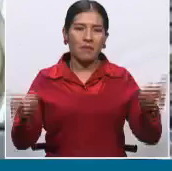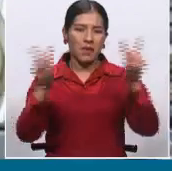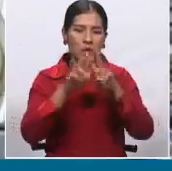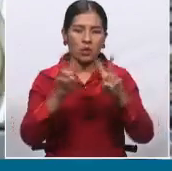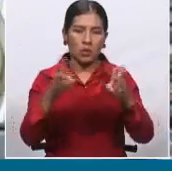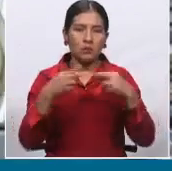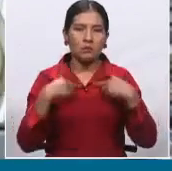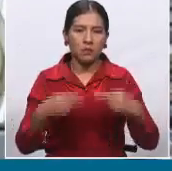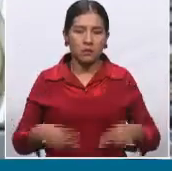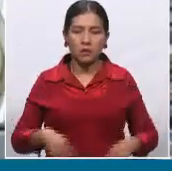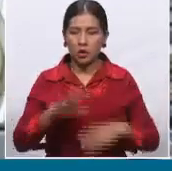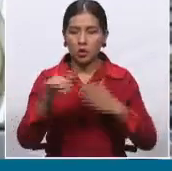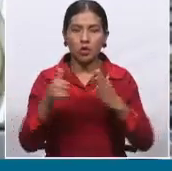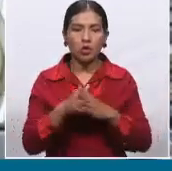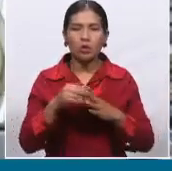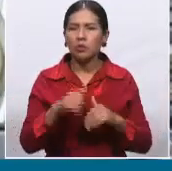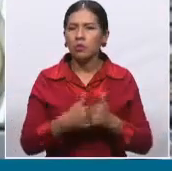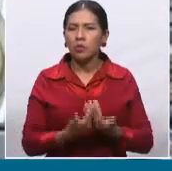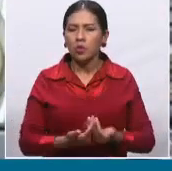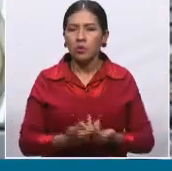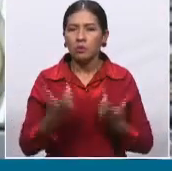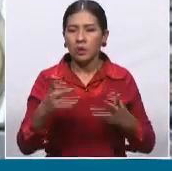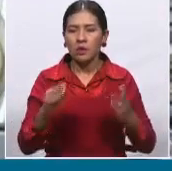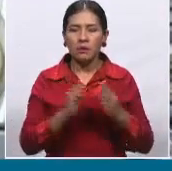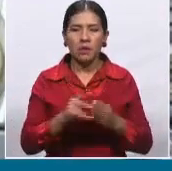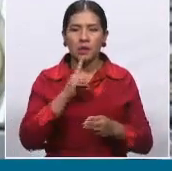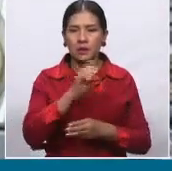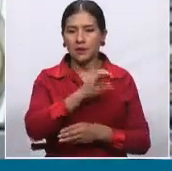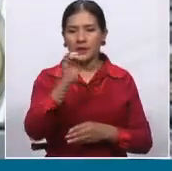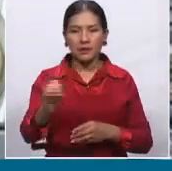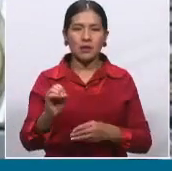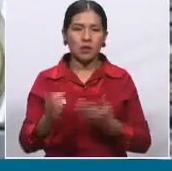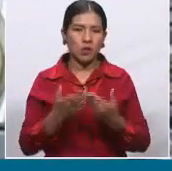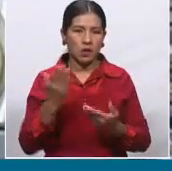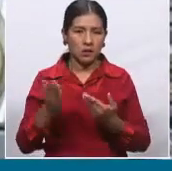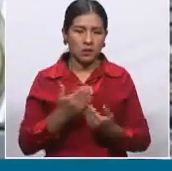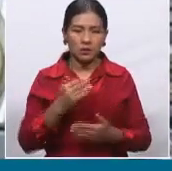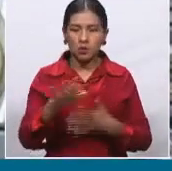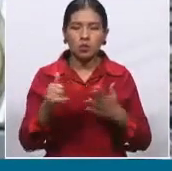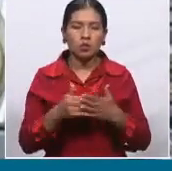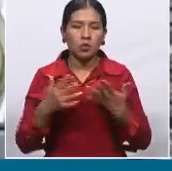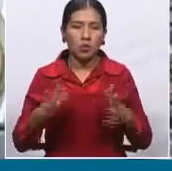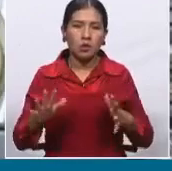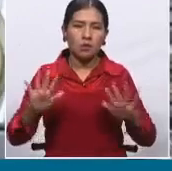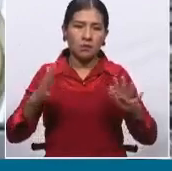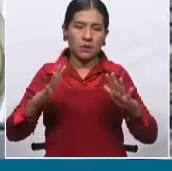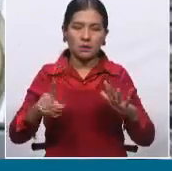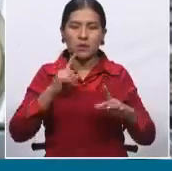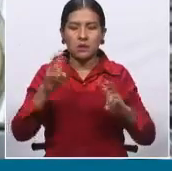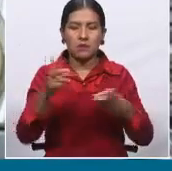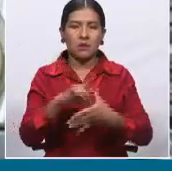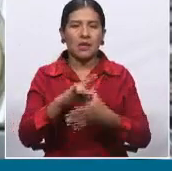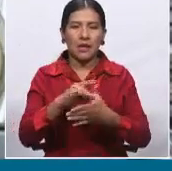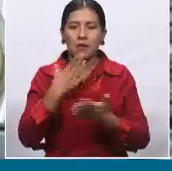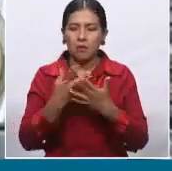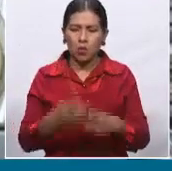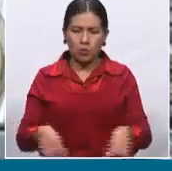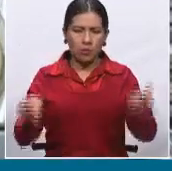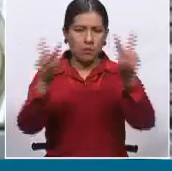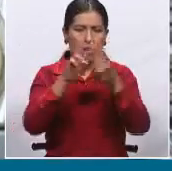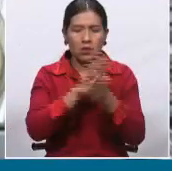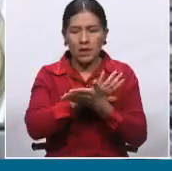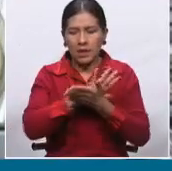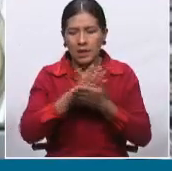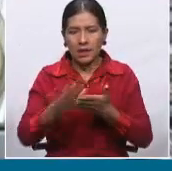su colesterol prácticamente es cero, y esto hace de que prácticamente sea una carne de alto valor, carne magra,